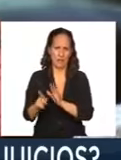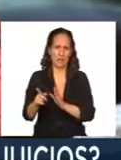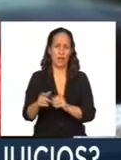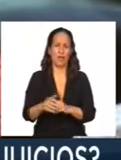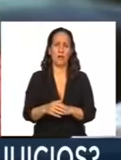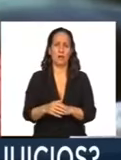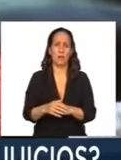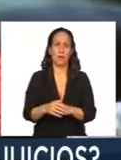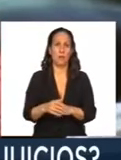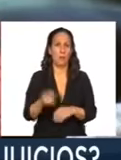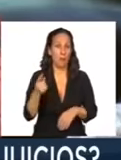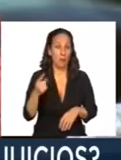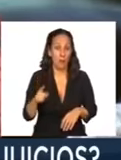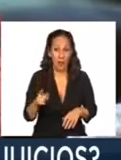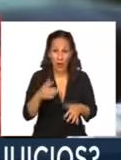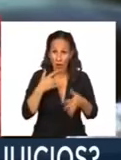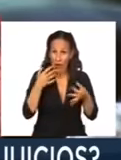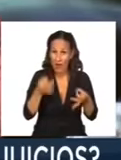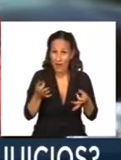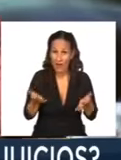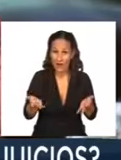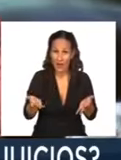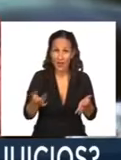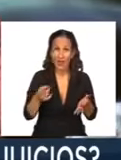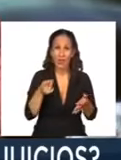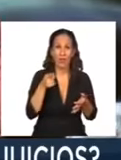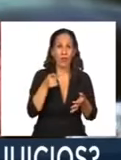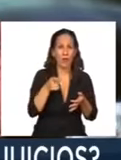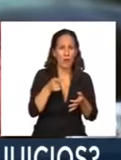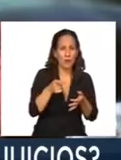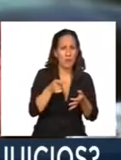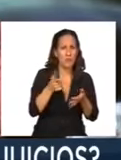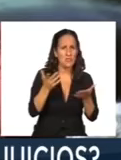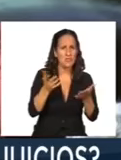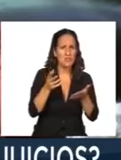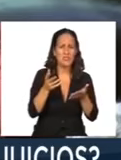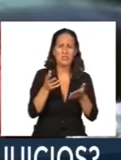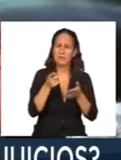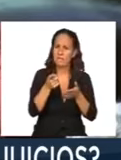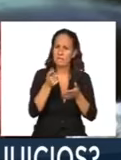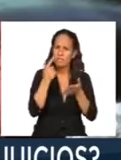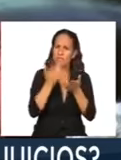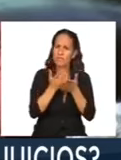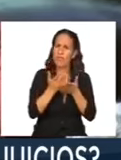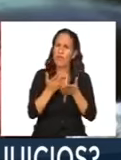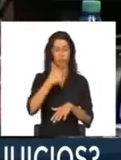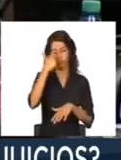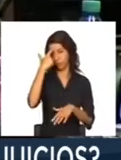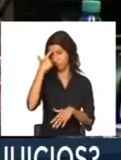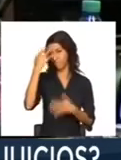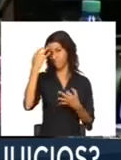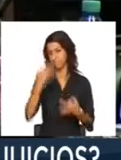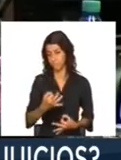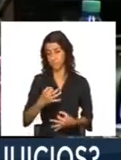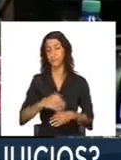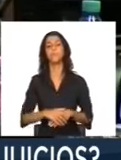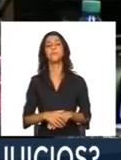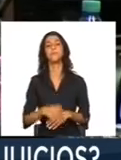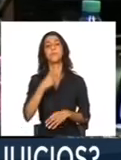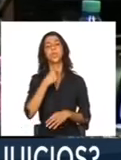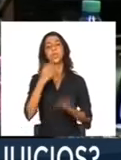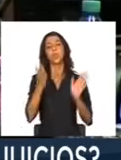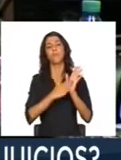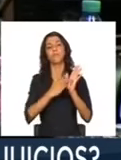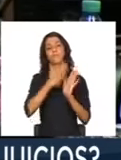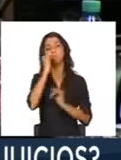jubilados que cobren hasta diez mil pesos es decir aquel que cobre diez mil uno ya no estaría alcanzado por este beneficio entonces